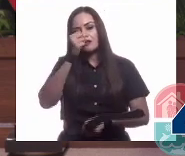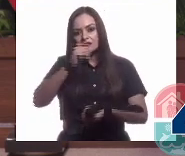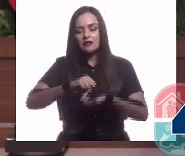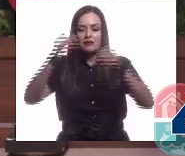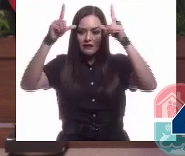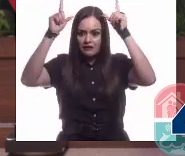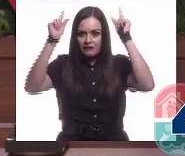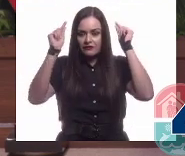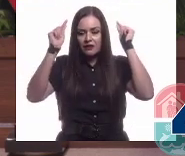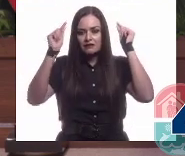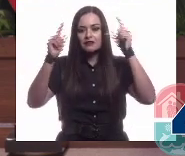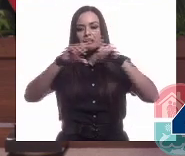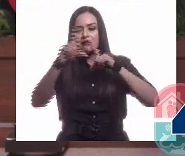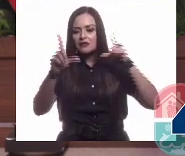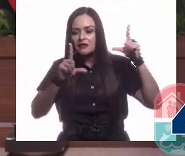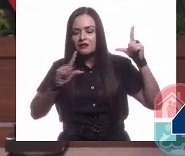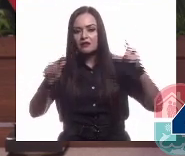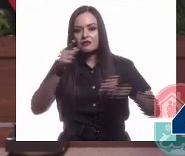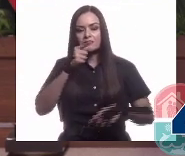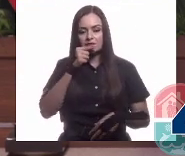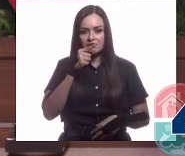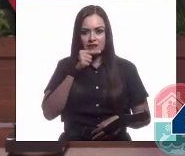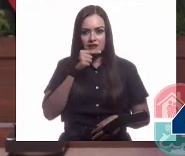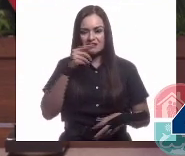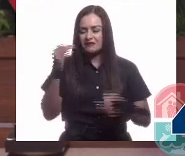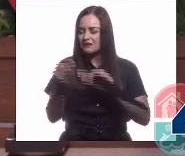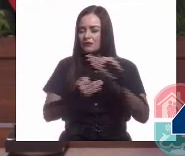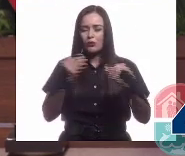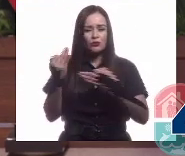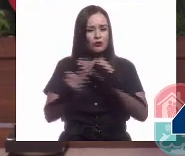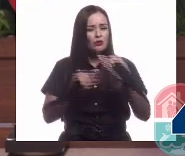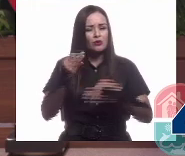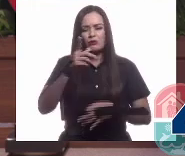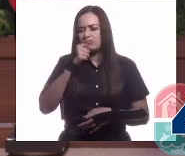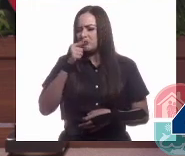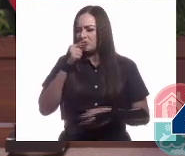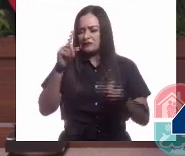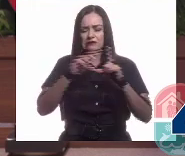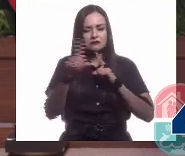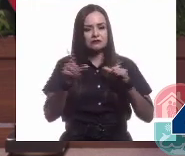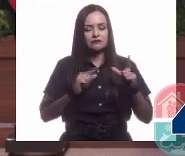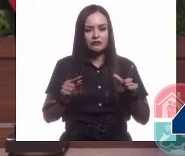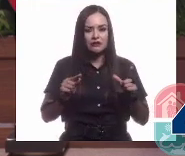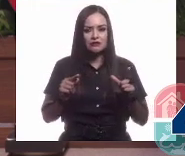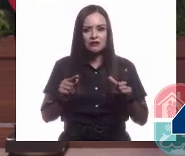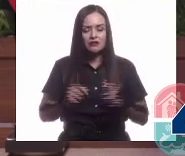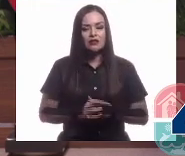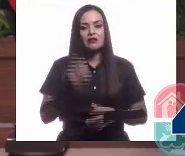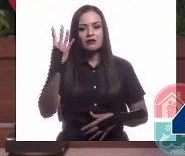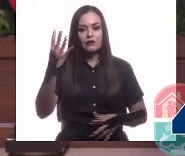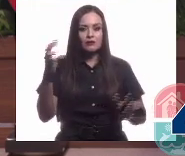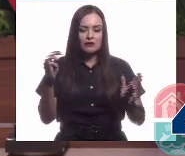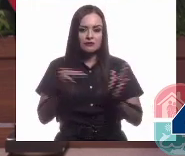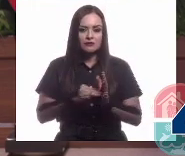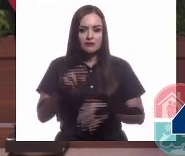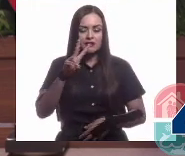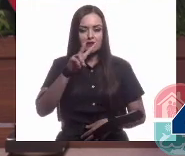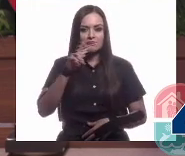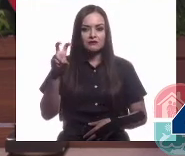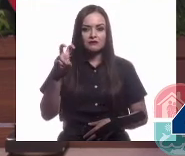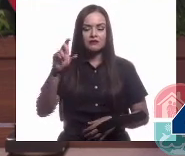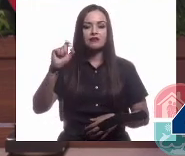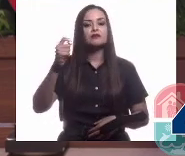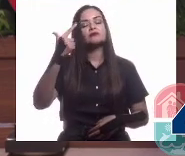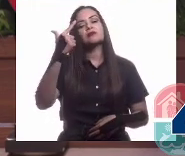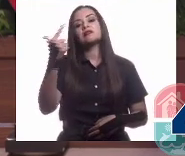Fiscalía General de la República, de la Guardia Nacional y las Policías Municipales, hemos podido detener 4.227 delincuentes